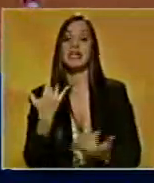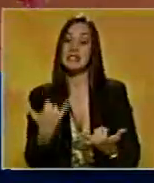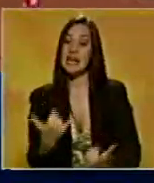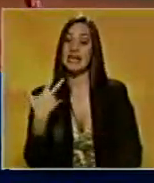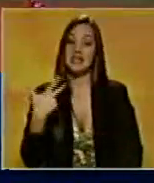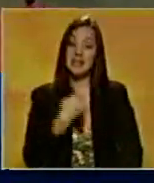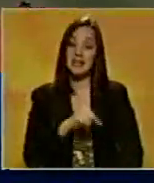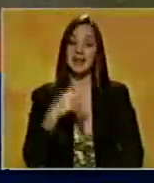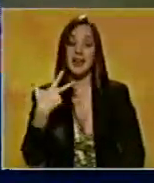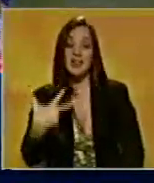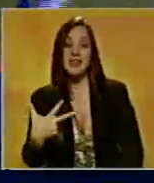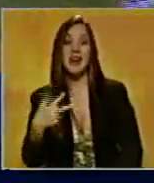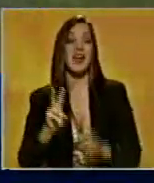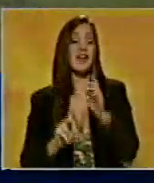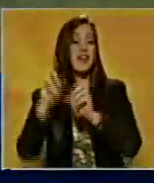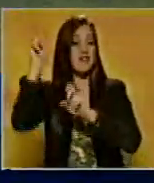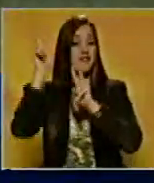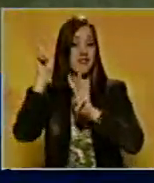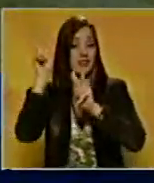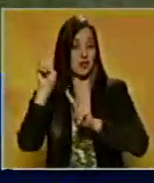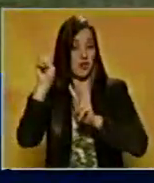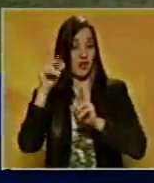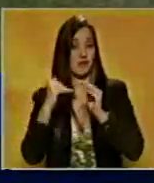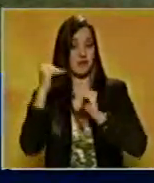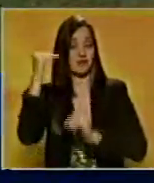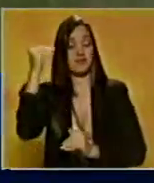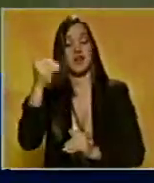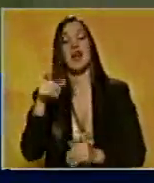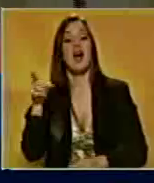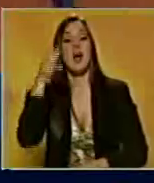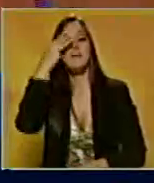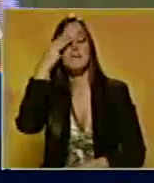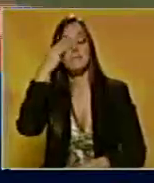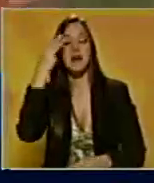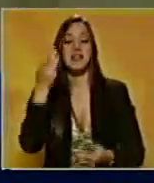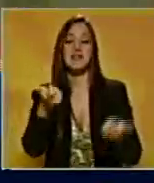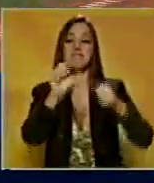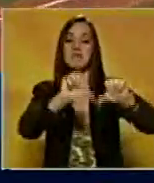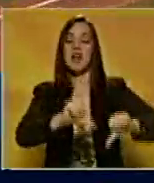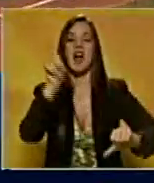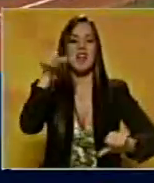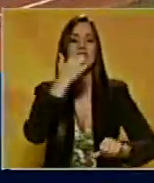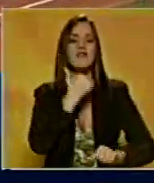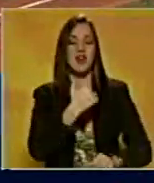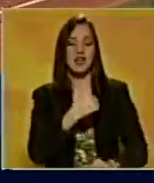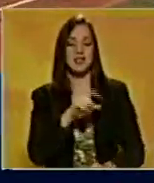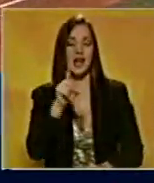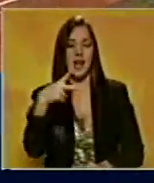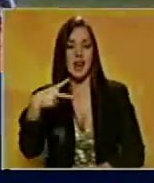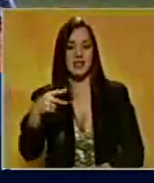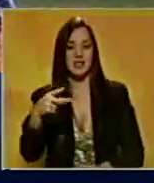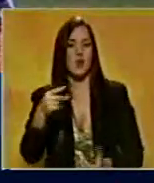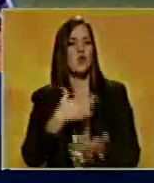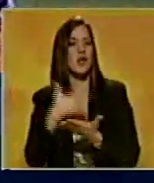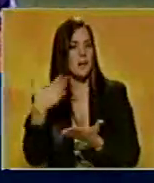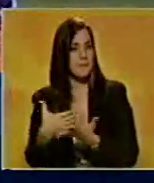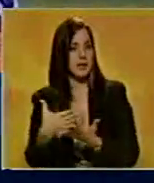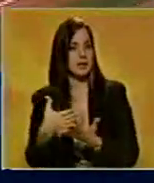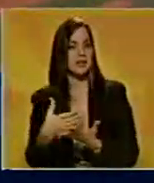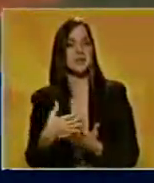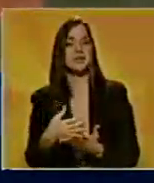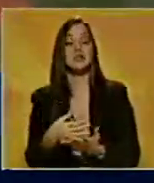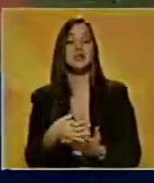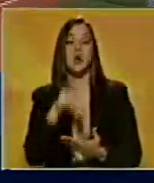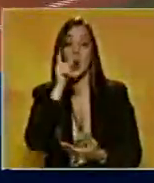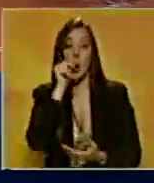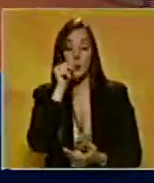victoria en fila. Los felinos se impusieron en el José Bernardo Pérez de Valencia para llegar a 10 triunfos en esta segunda parte de la temporada. Hernán Pérez se